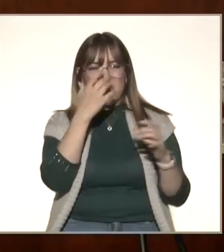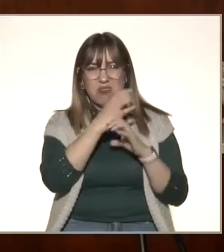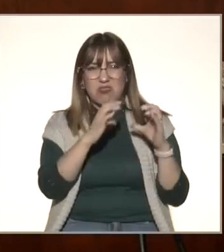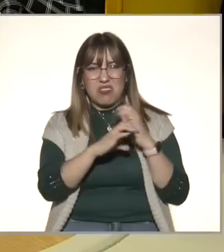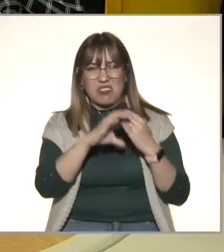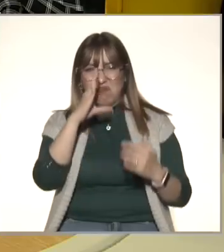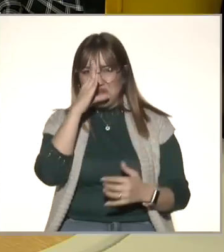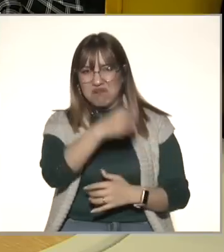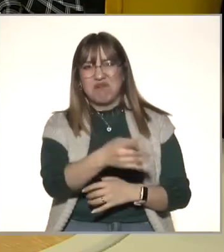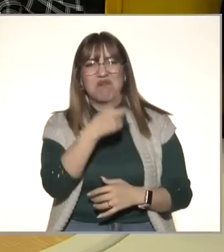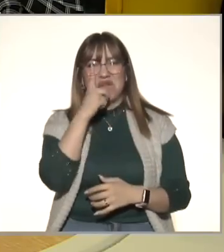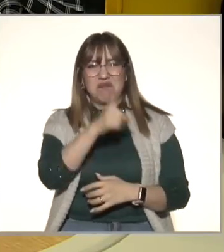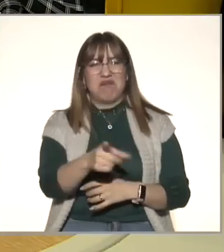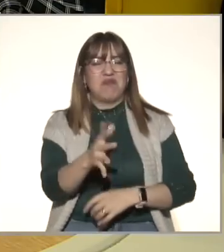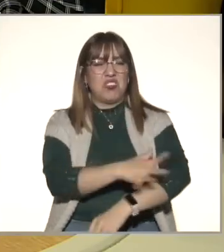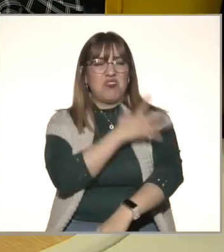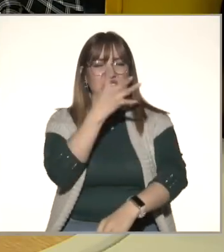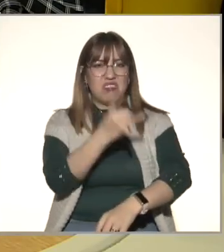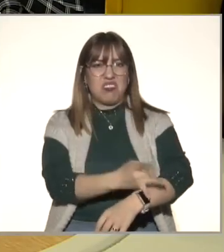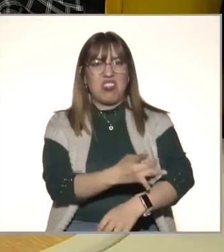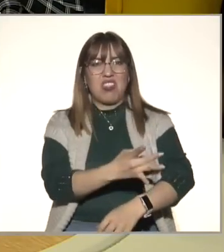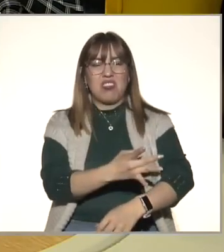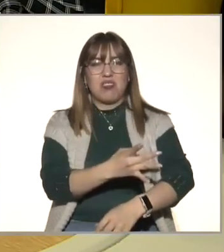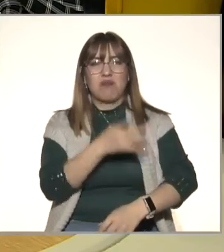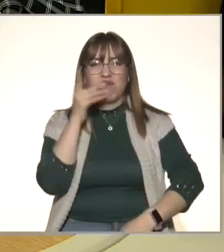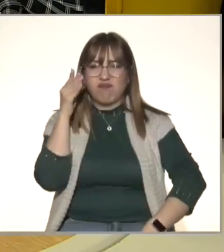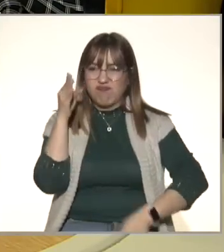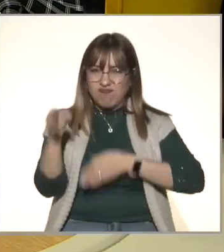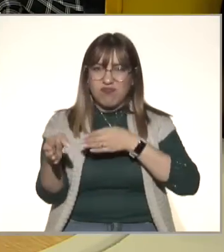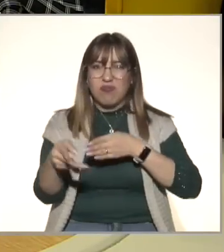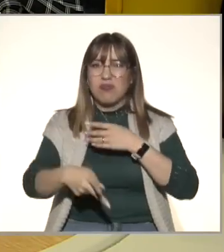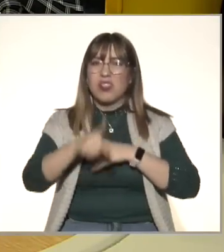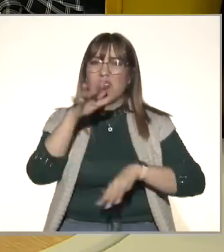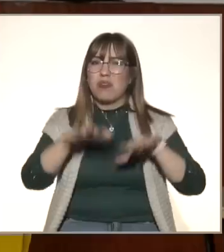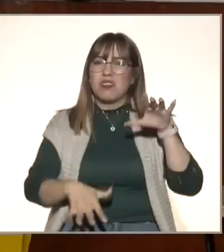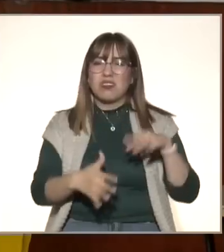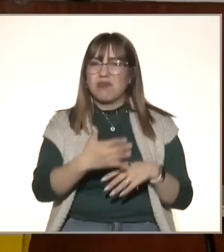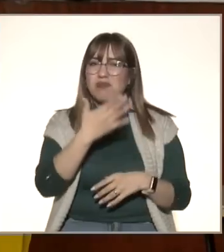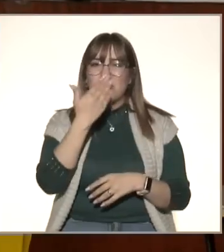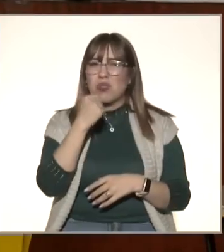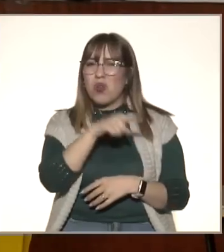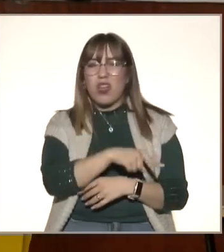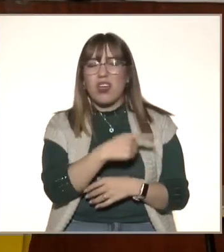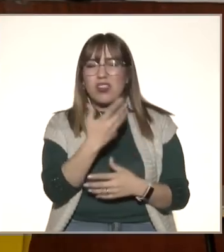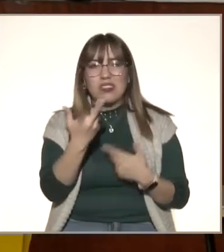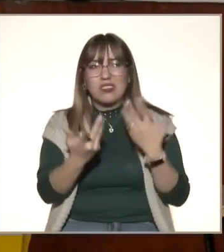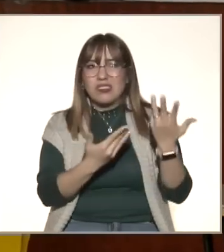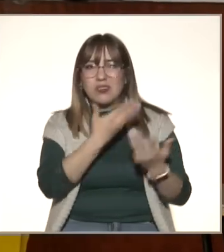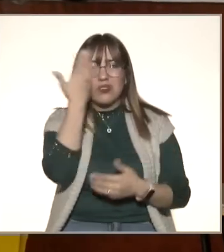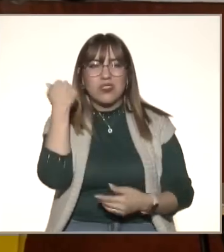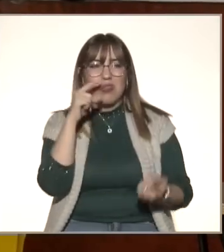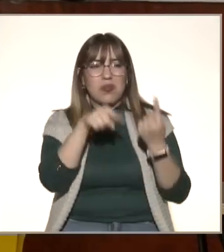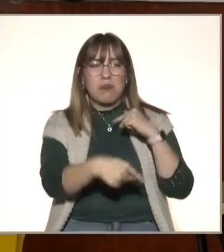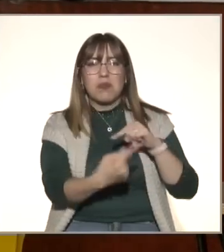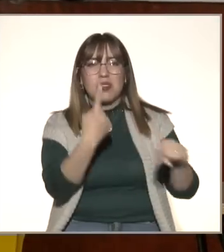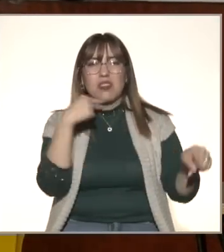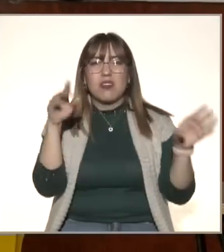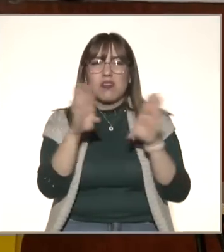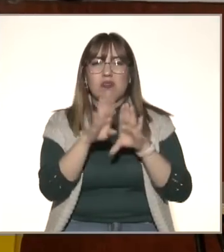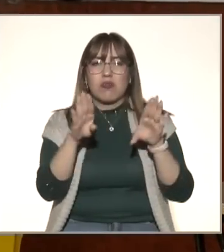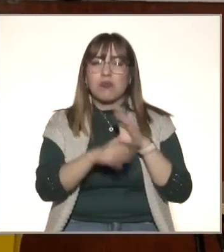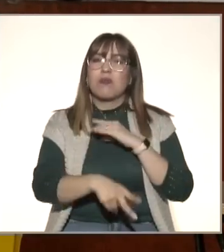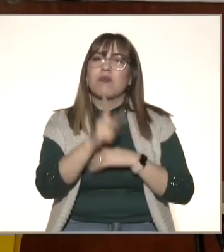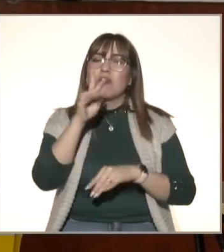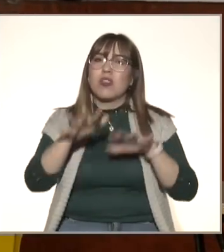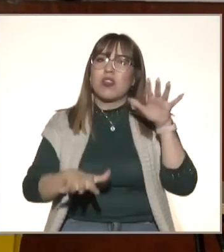de honesto. Y por ahí una vez escuché que la honestidad sin empatía es crueldad. ¿Qué tan cierto en esto? ¿Cómo lo podemos ver? Pero también, ¿qué pasa cuando